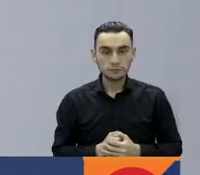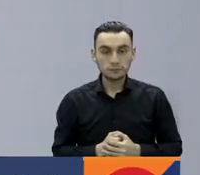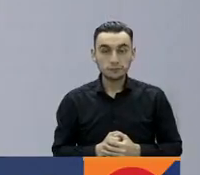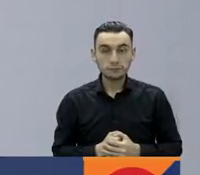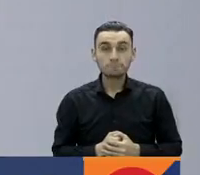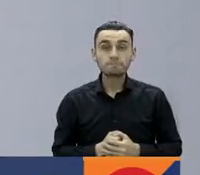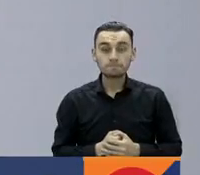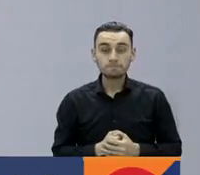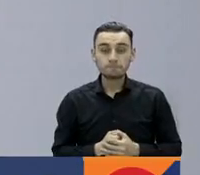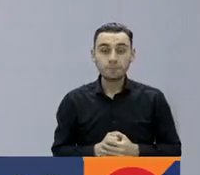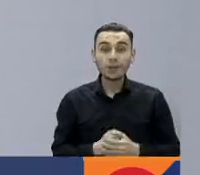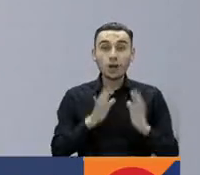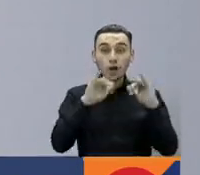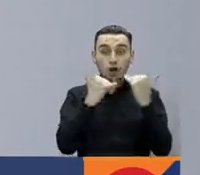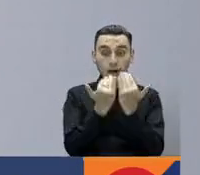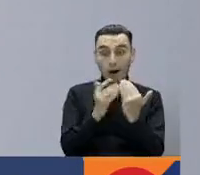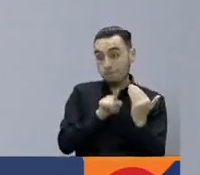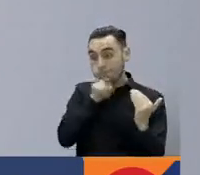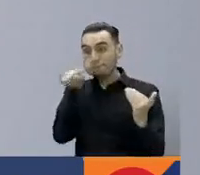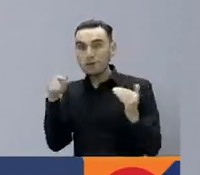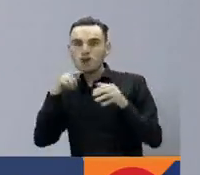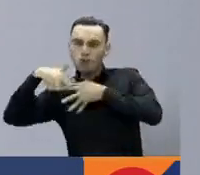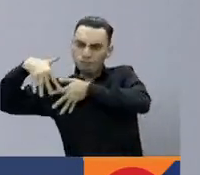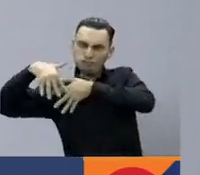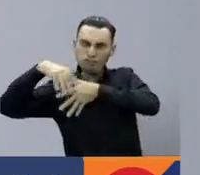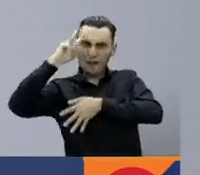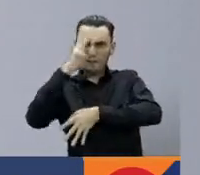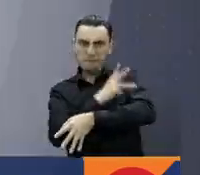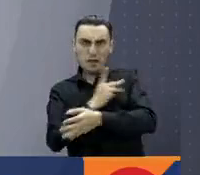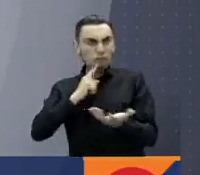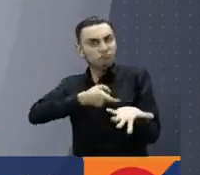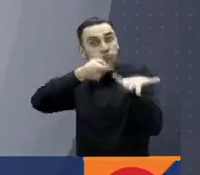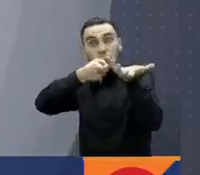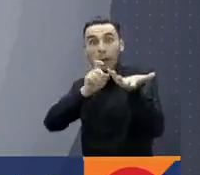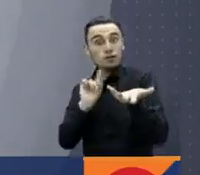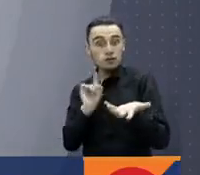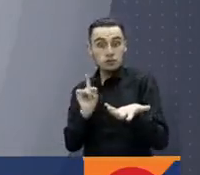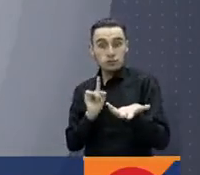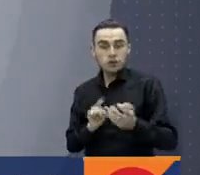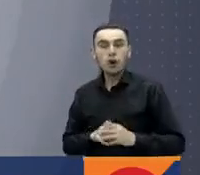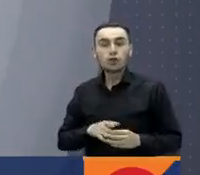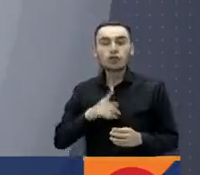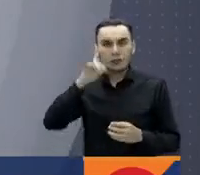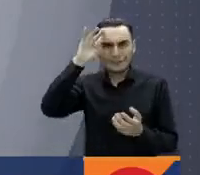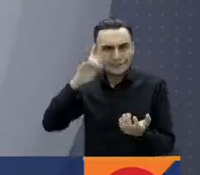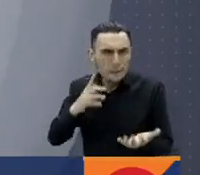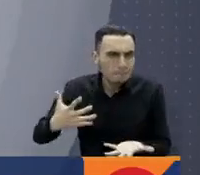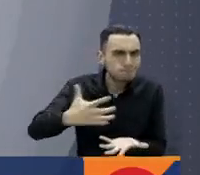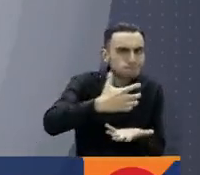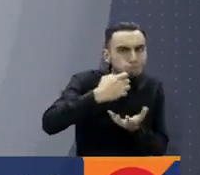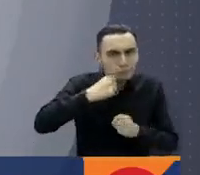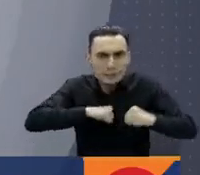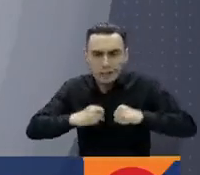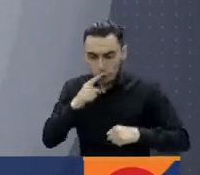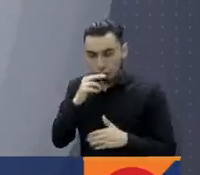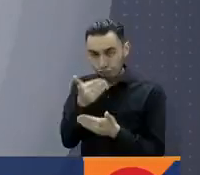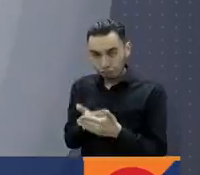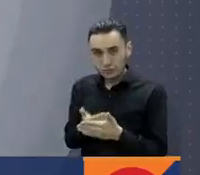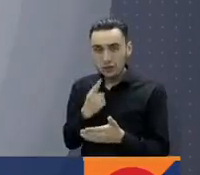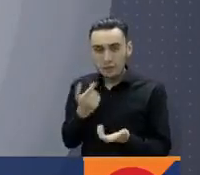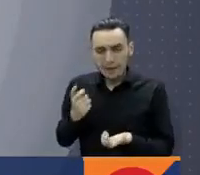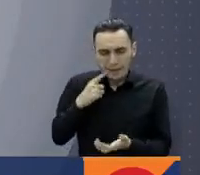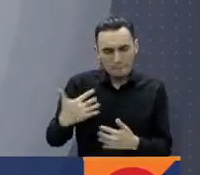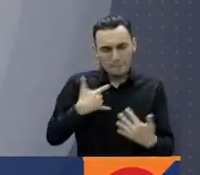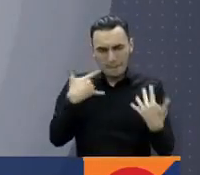Al otro lado de la institución se encontraba una tropa del ejército que no respondió al fuego. 2 uniformados y 2 civiles, entre ellos una menor de edad,